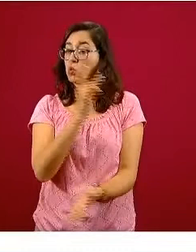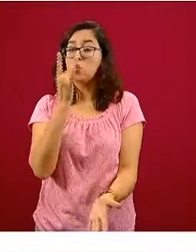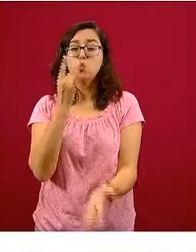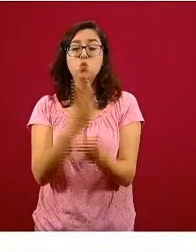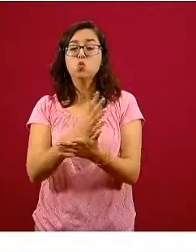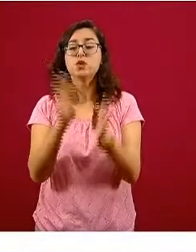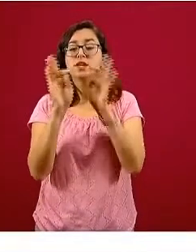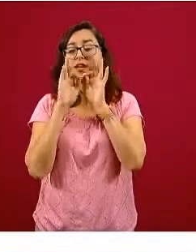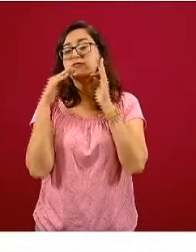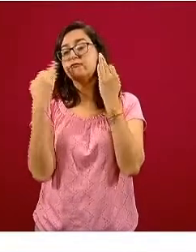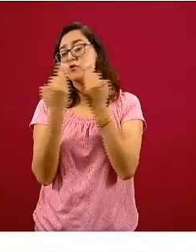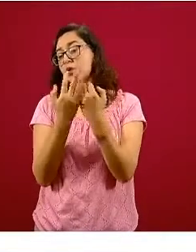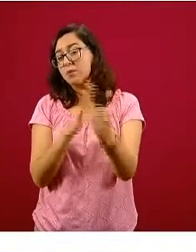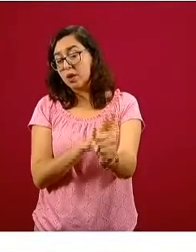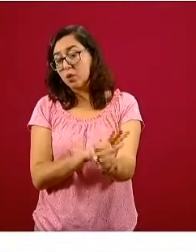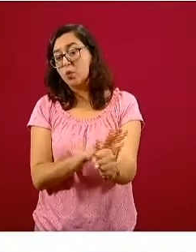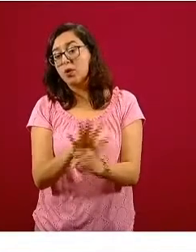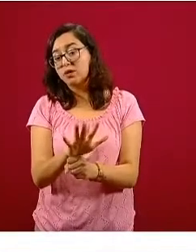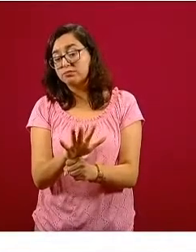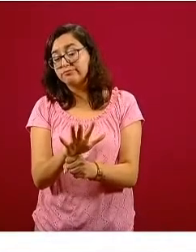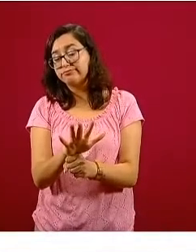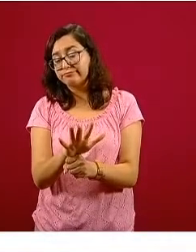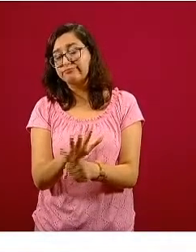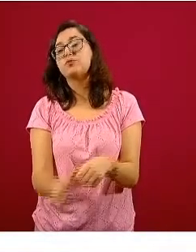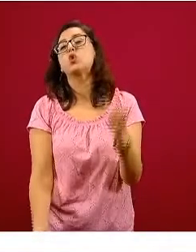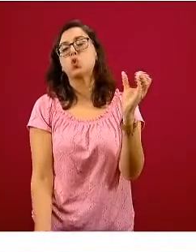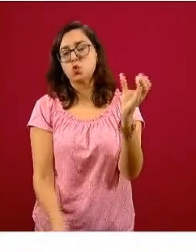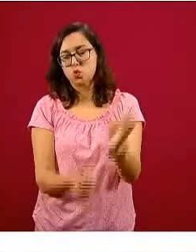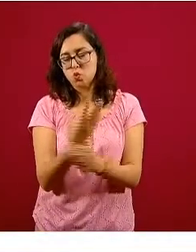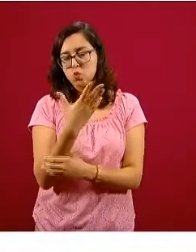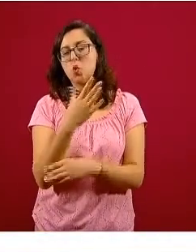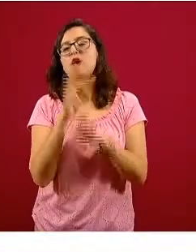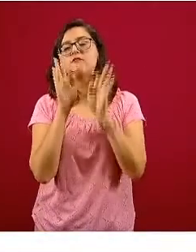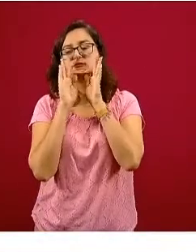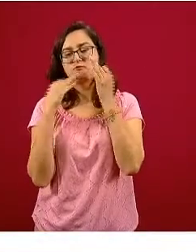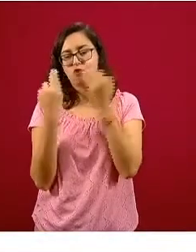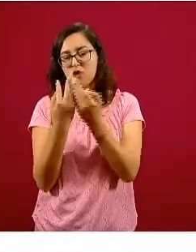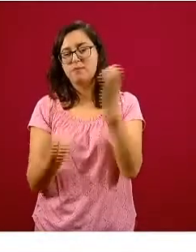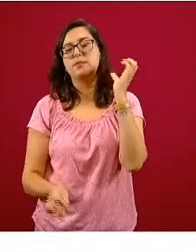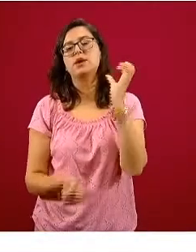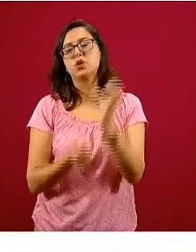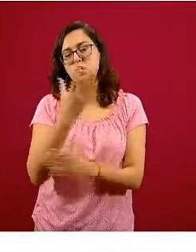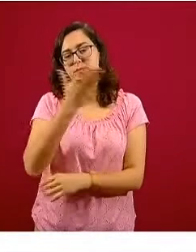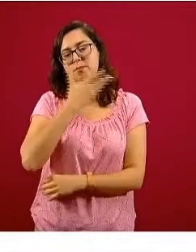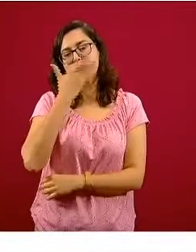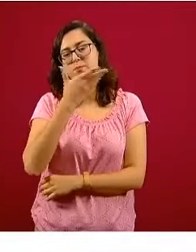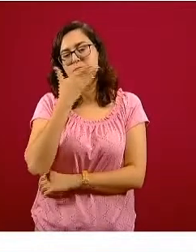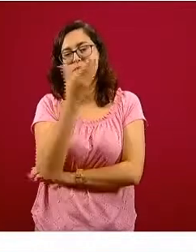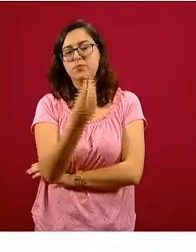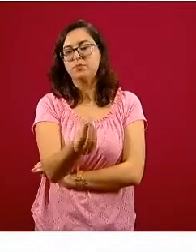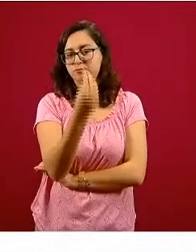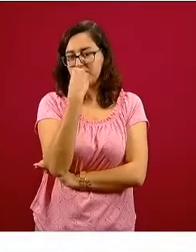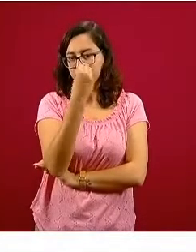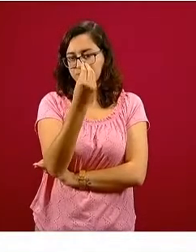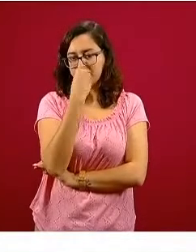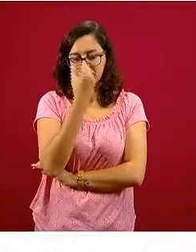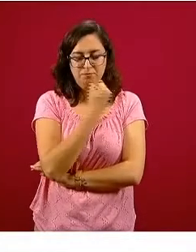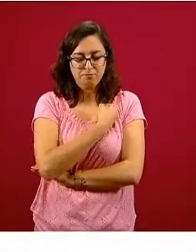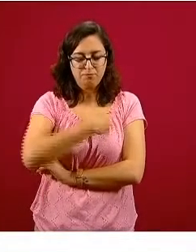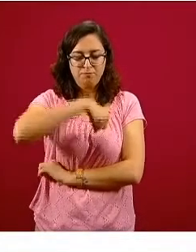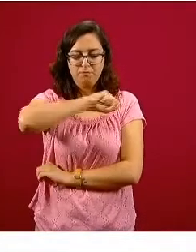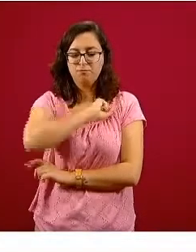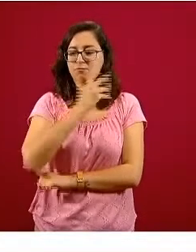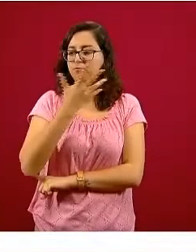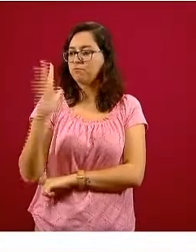para lograrlo es la adopción de una alimentación saludable y sostenible, y todos